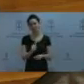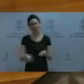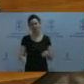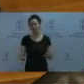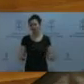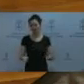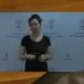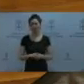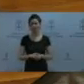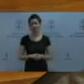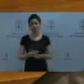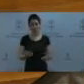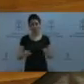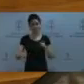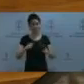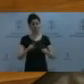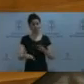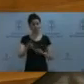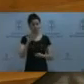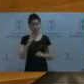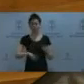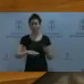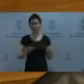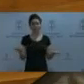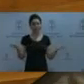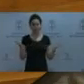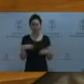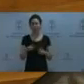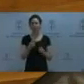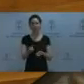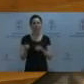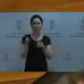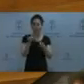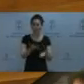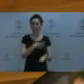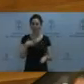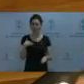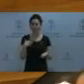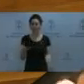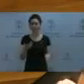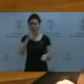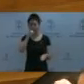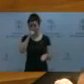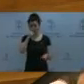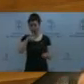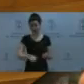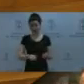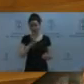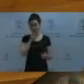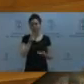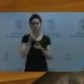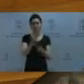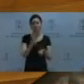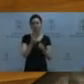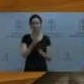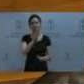traslada una voluntad. Y ahí había posiciones de pasar, recuérdelo ustedes, porque aquí lo he comentado, del 27% de